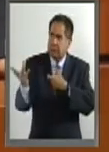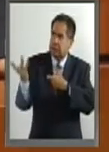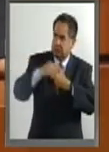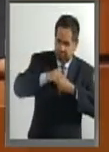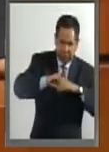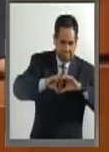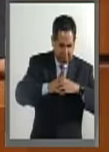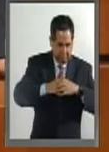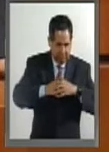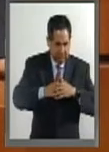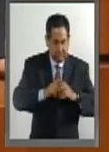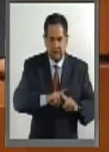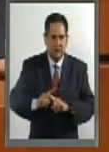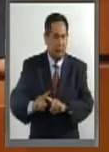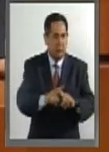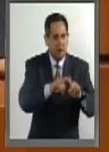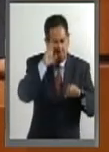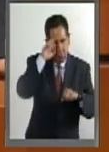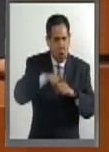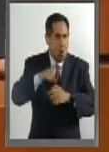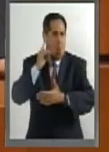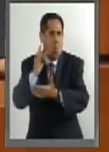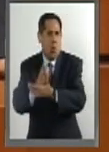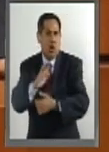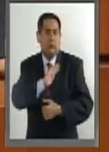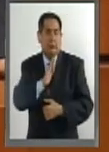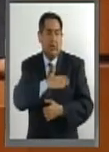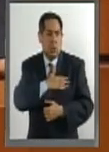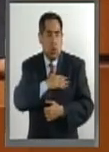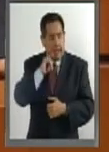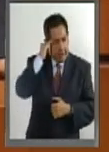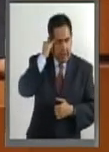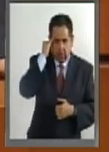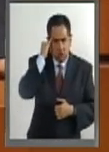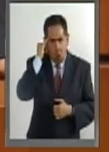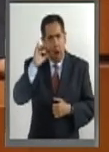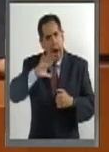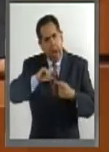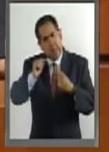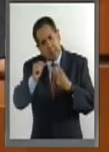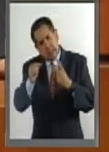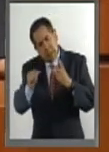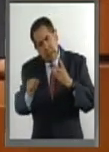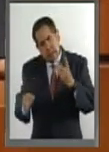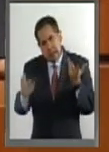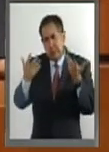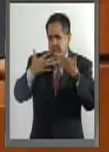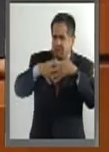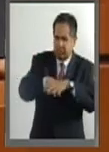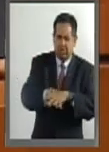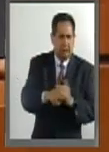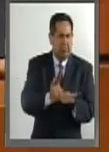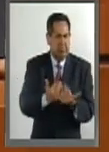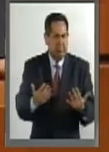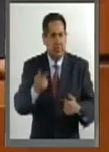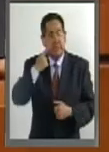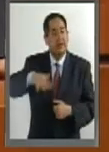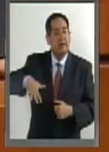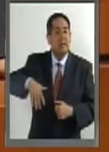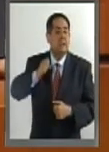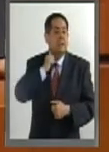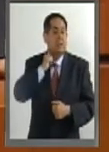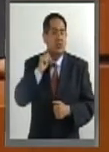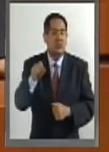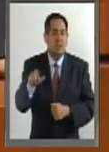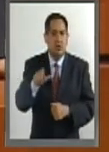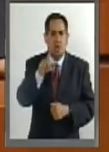son español y pueblos indígenas. Y lo dicho por la senadora Luisa